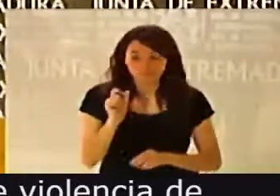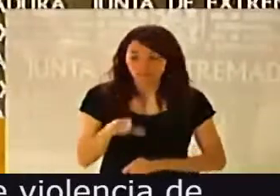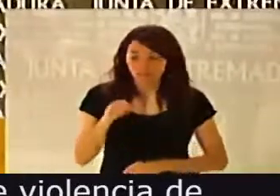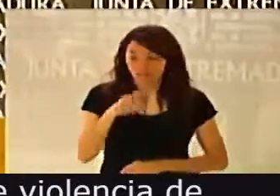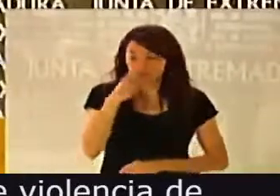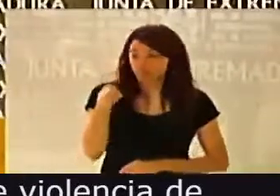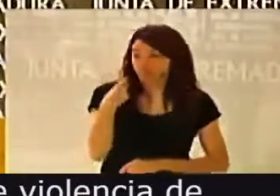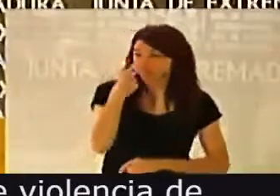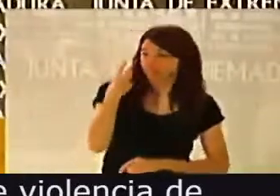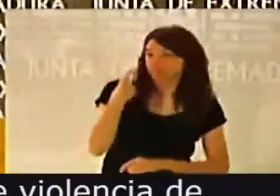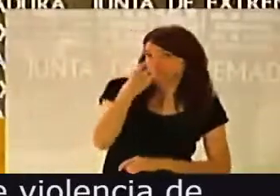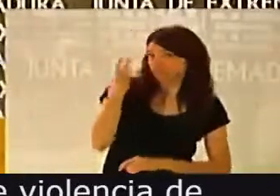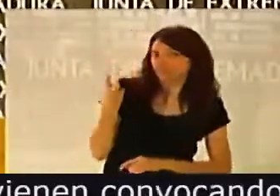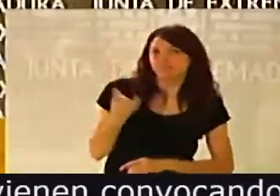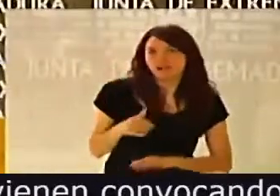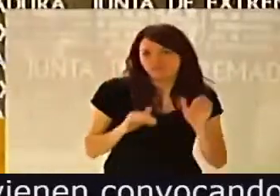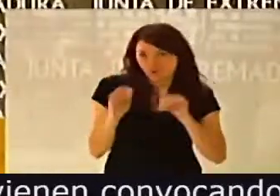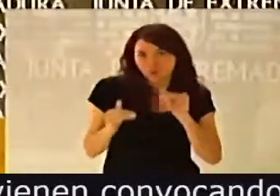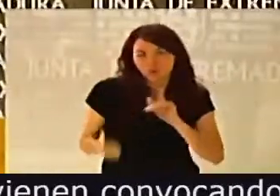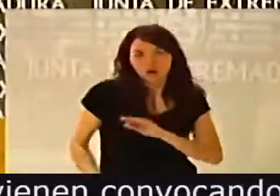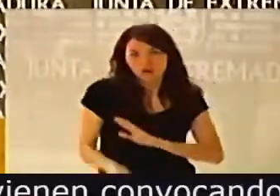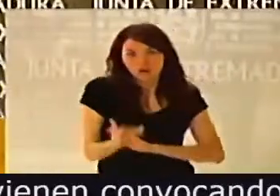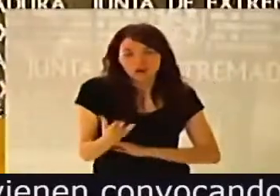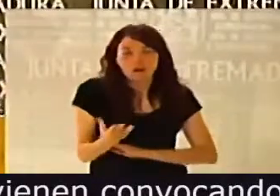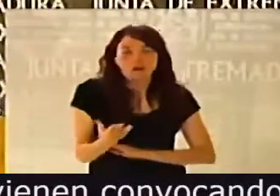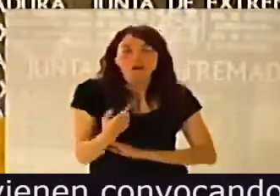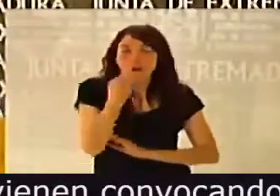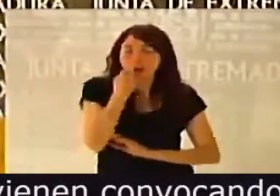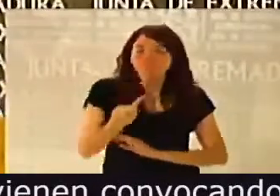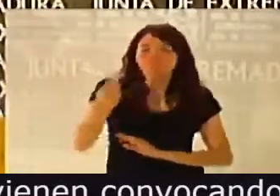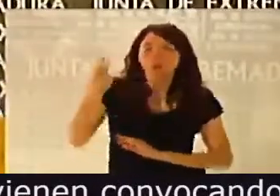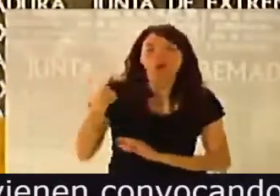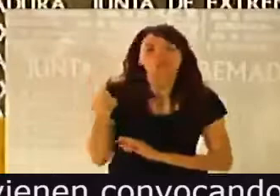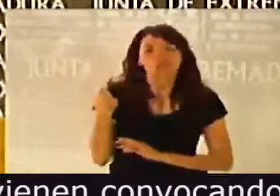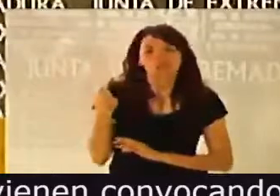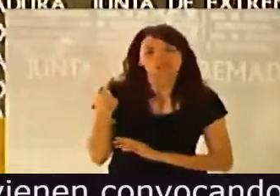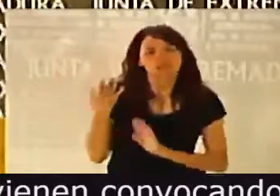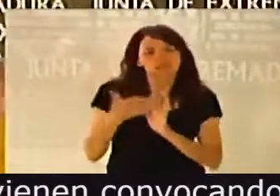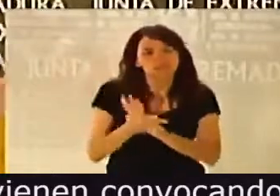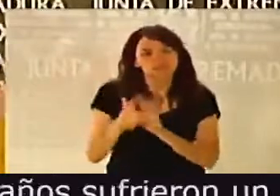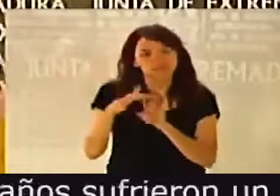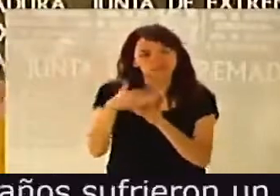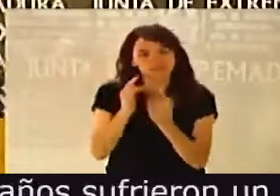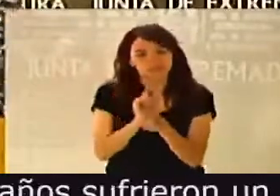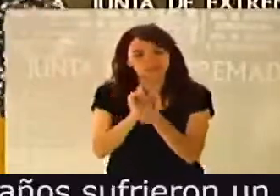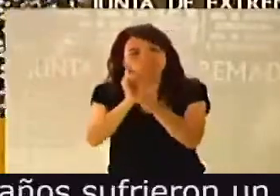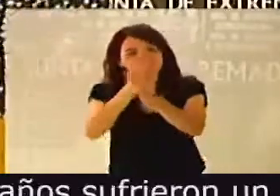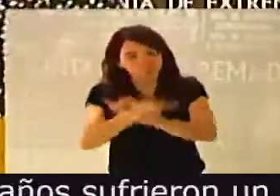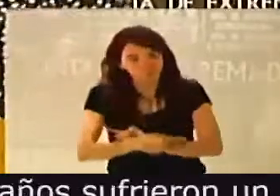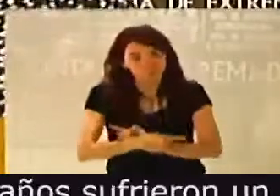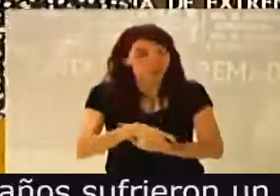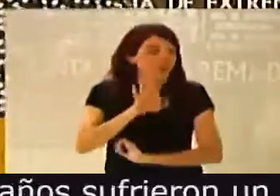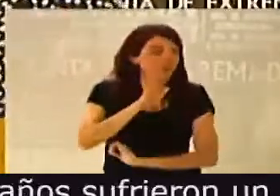años, unas ayudas que hace 2 años sufrieron un cambio importante, pasando de 300.000